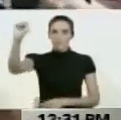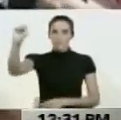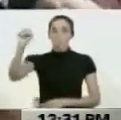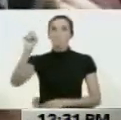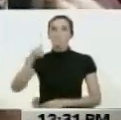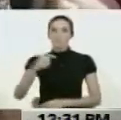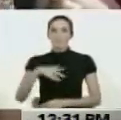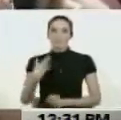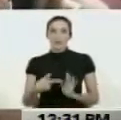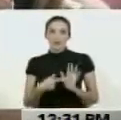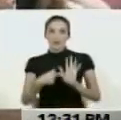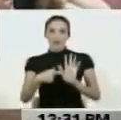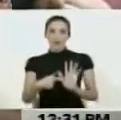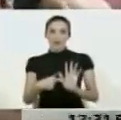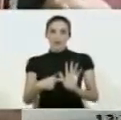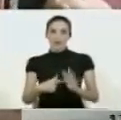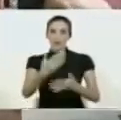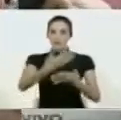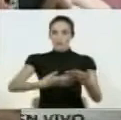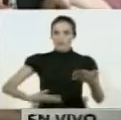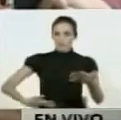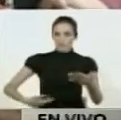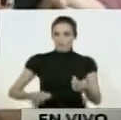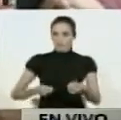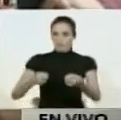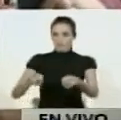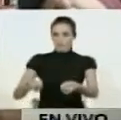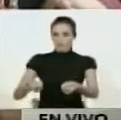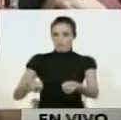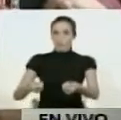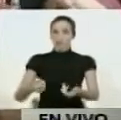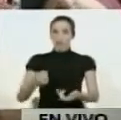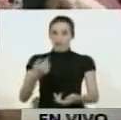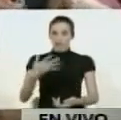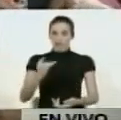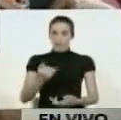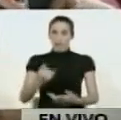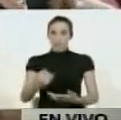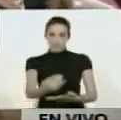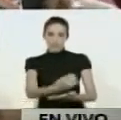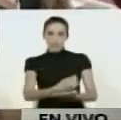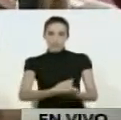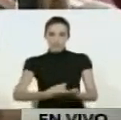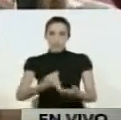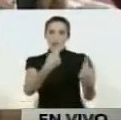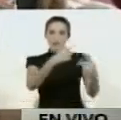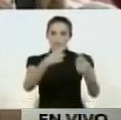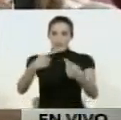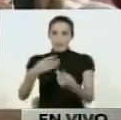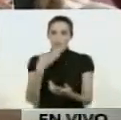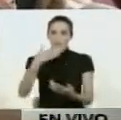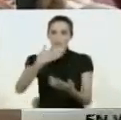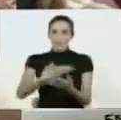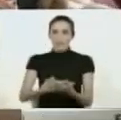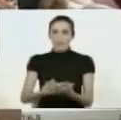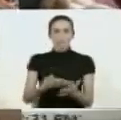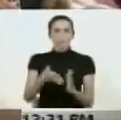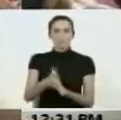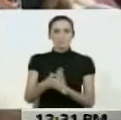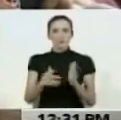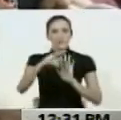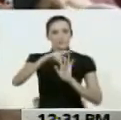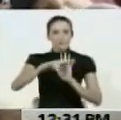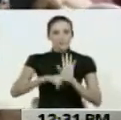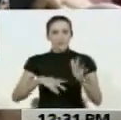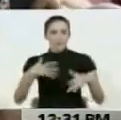para presentar un documento que está recogiendo pues diferentes propuestas para líneas de